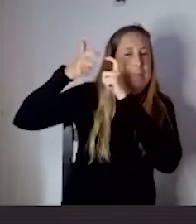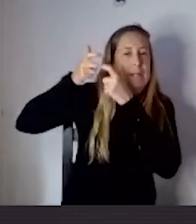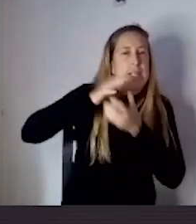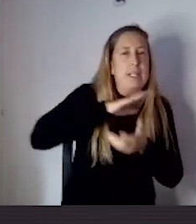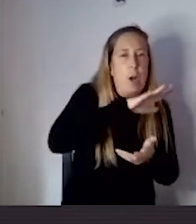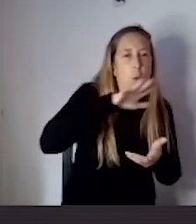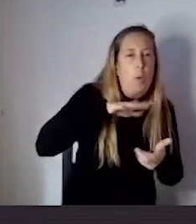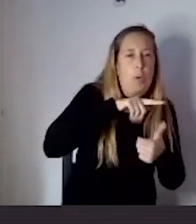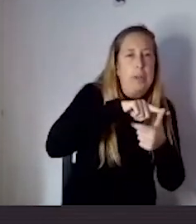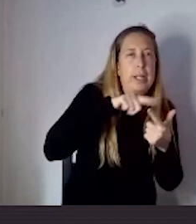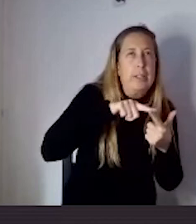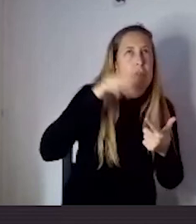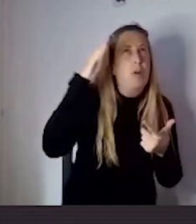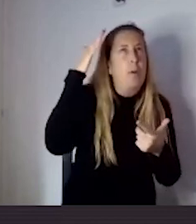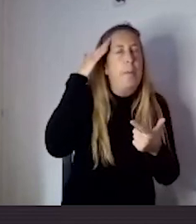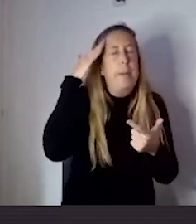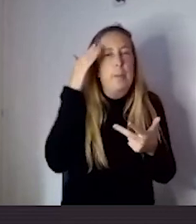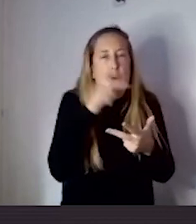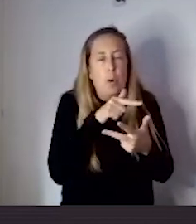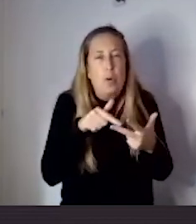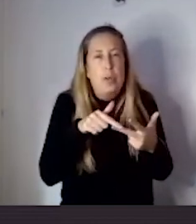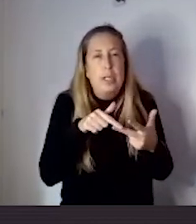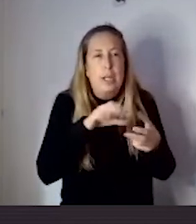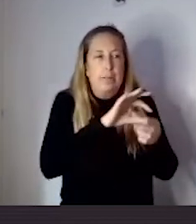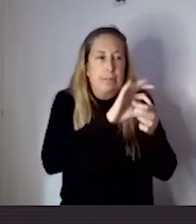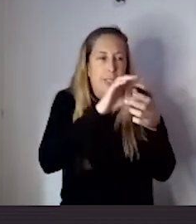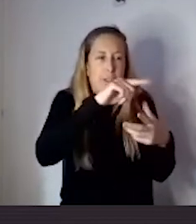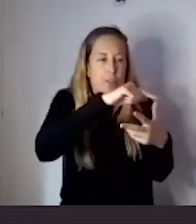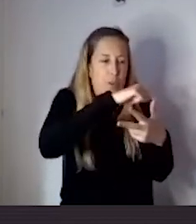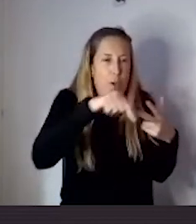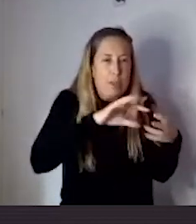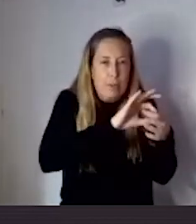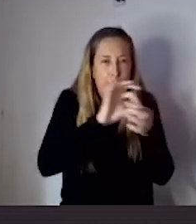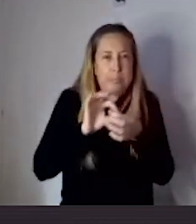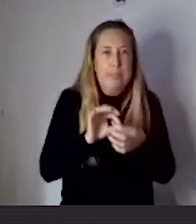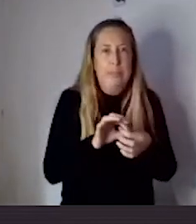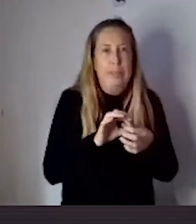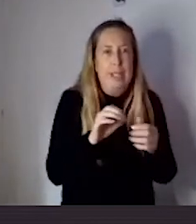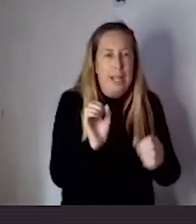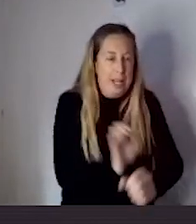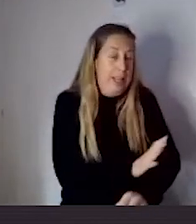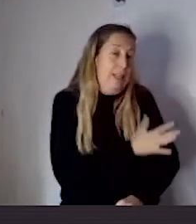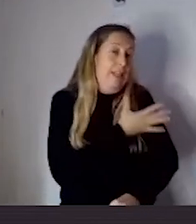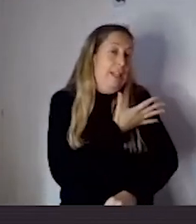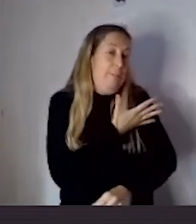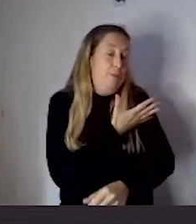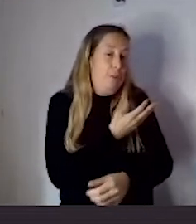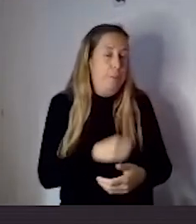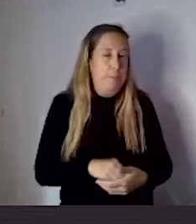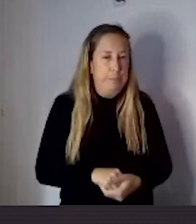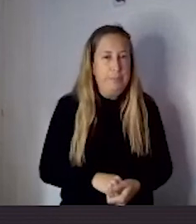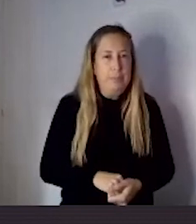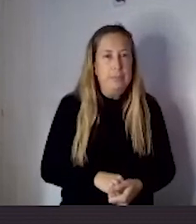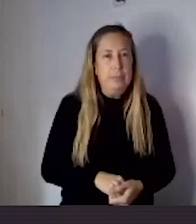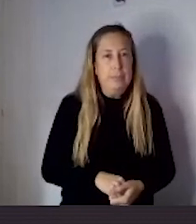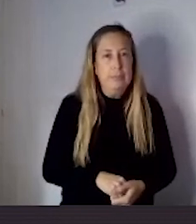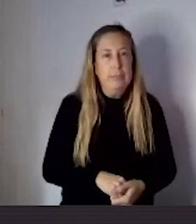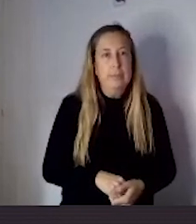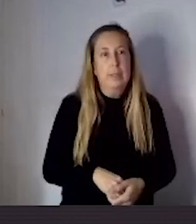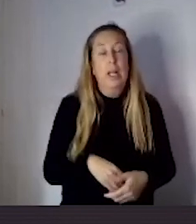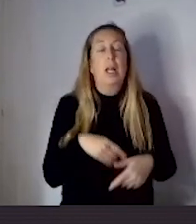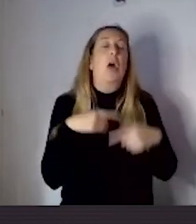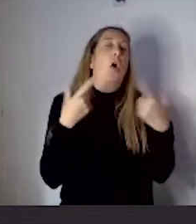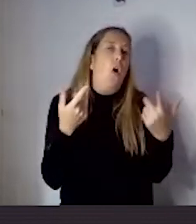memorias y obviamente a nuestras reacciones emocionales nosotros parecido a como otras aplicaciones usan el sonido